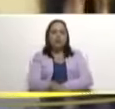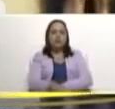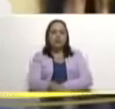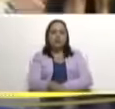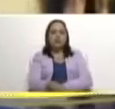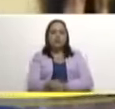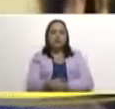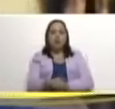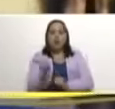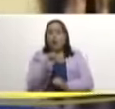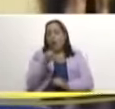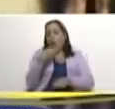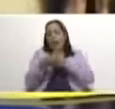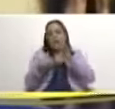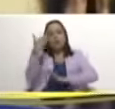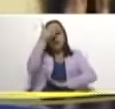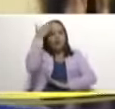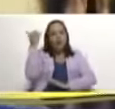o hacer olvidar.